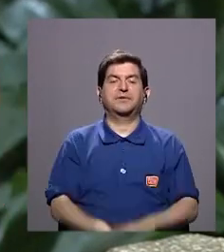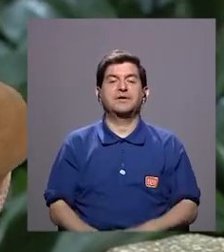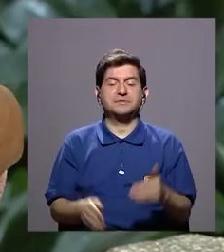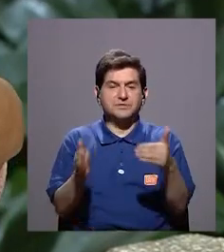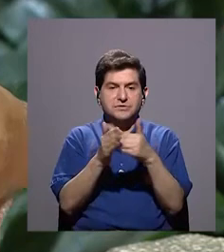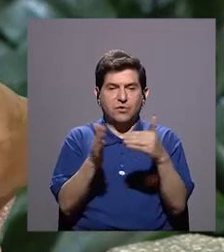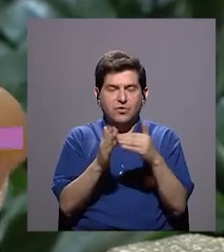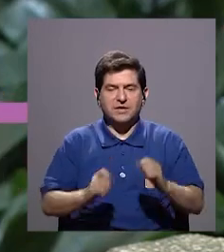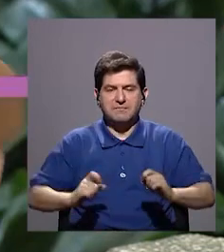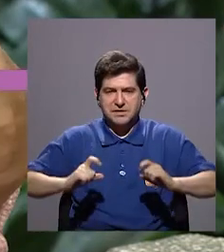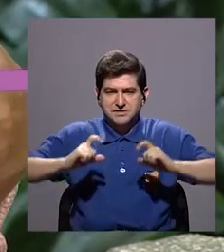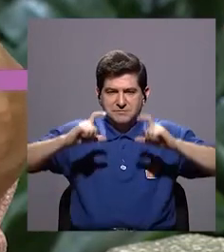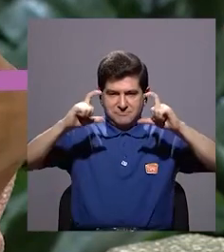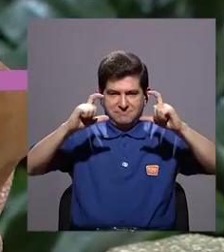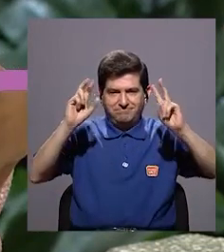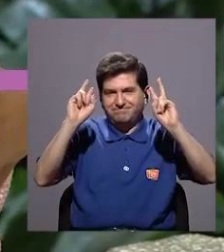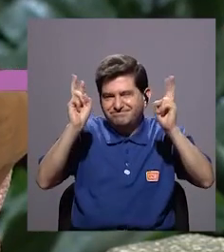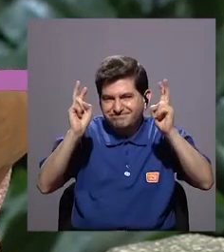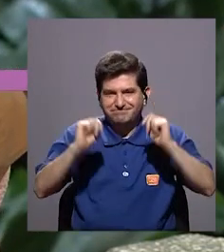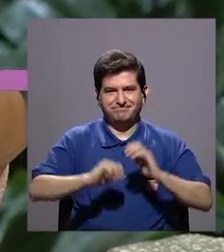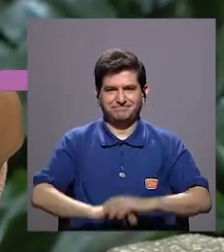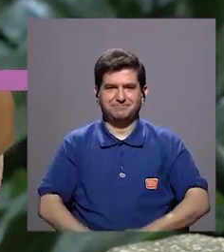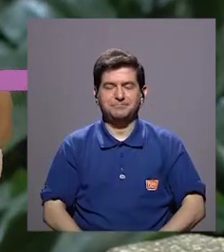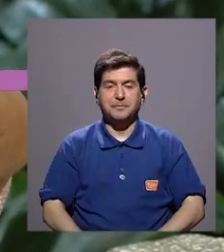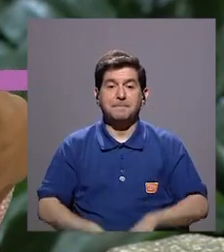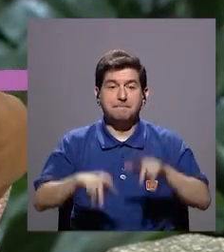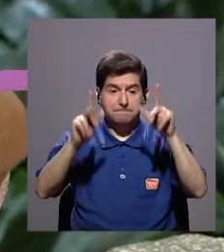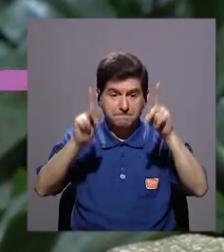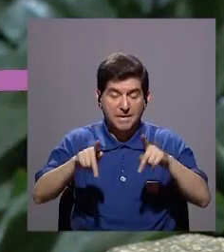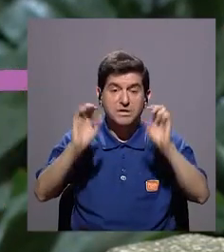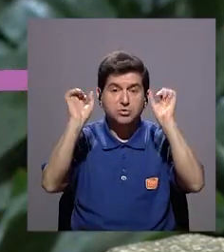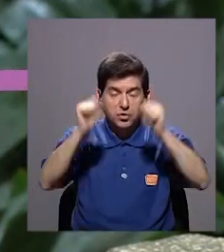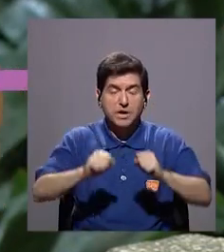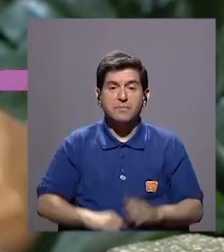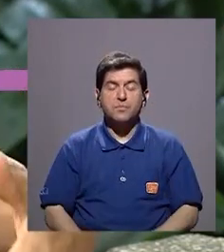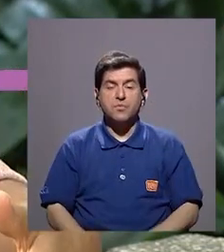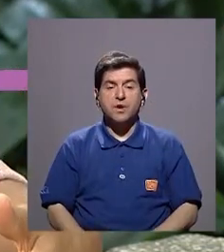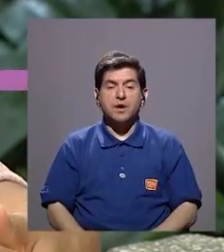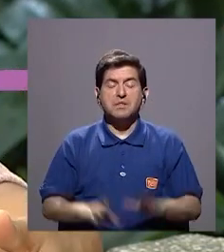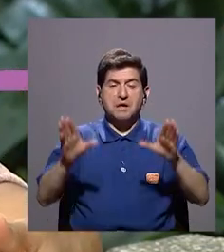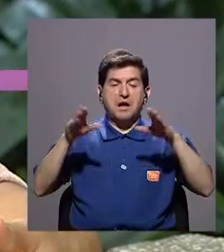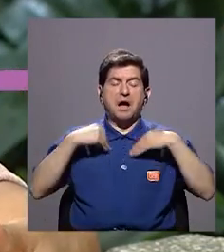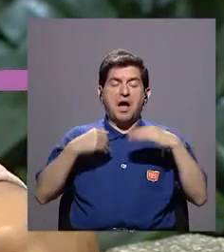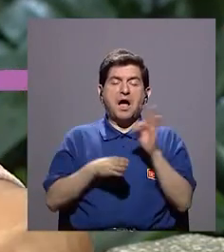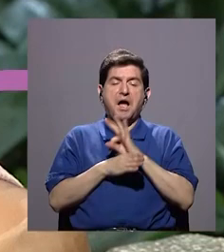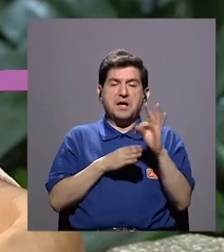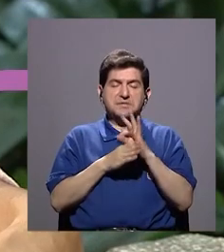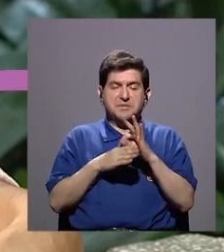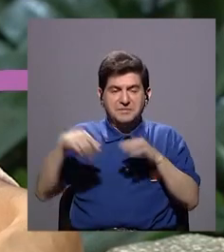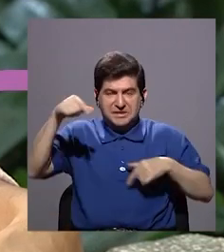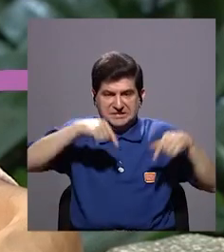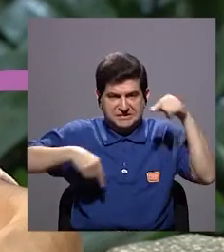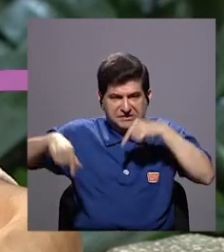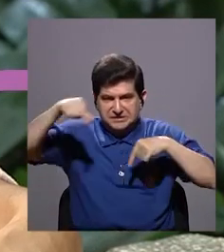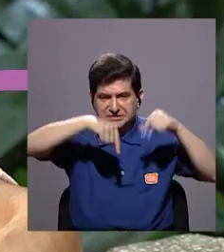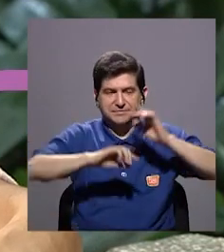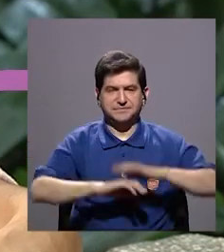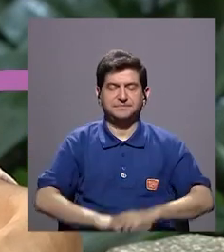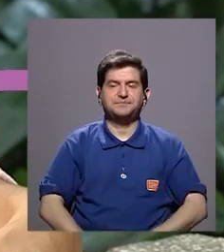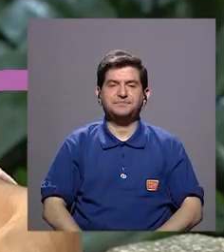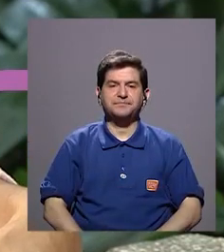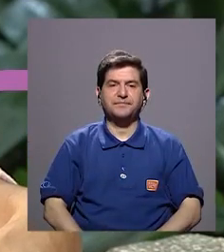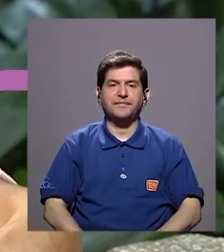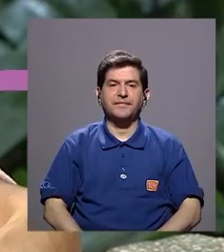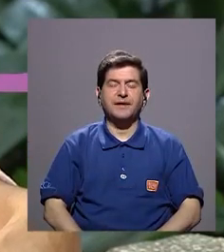de recargar las pilas, las baterías, ¿no? Claro. Y la persona puede tolerar más el tratamiento químico. Entiendo.